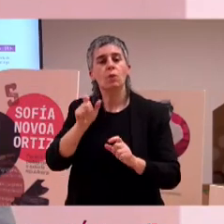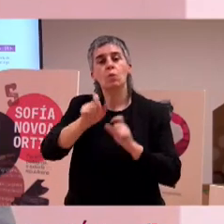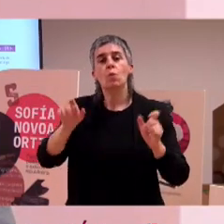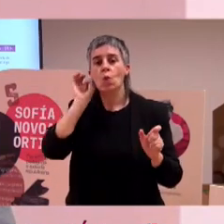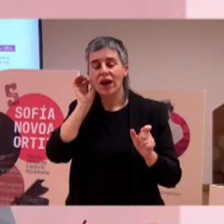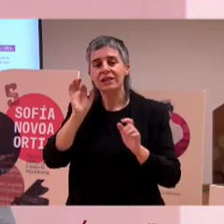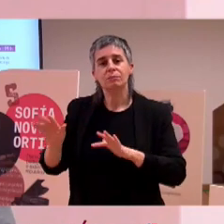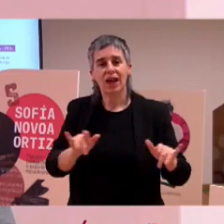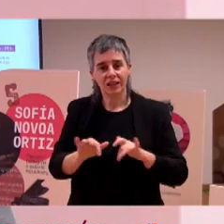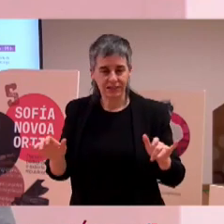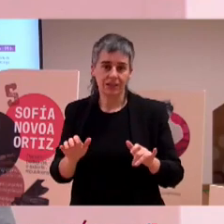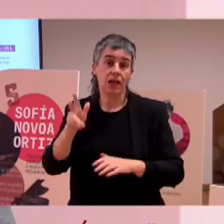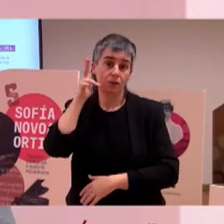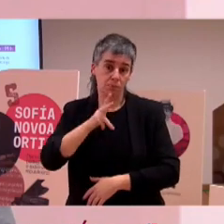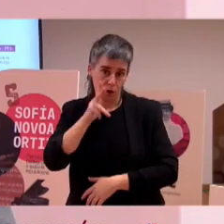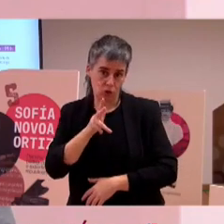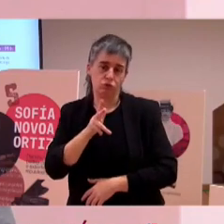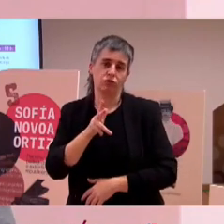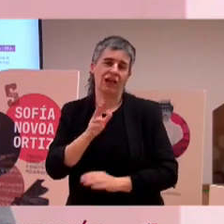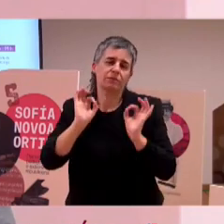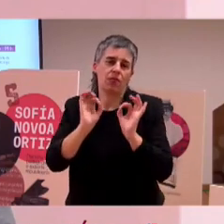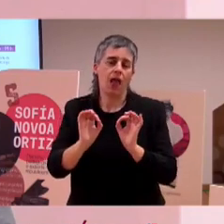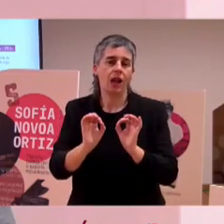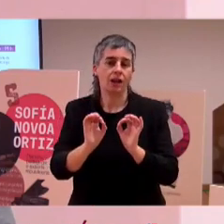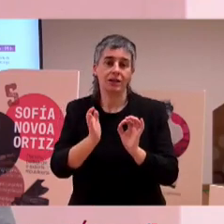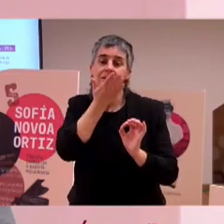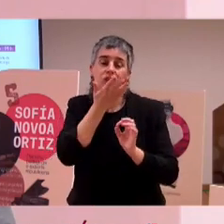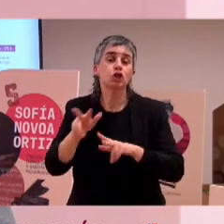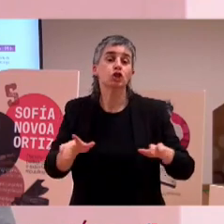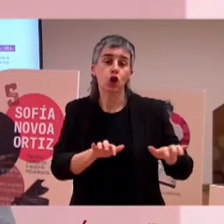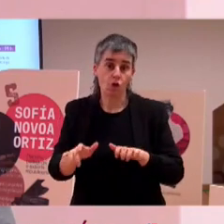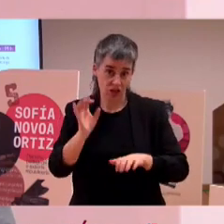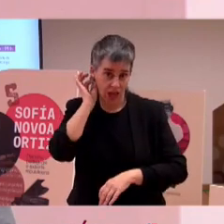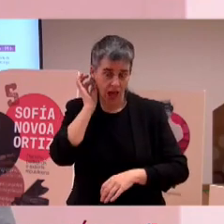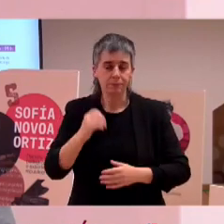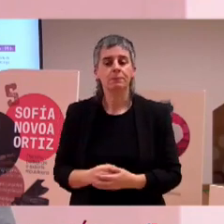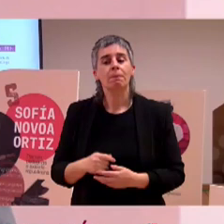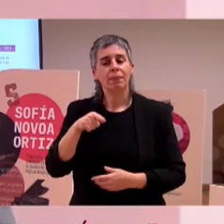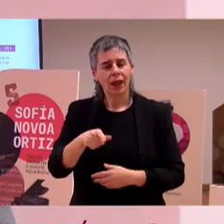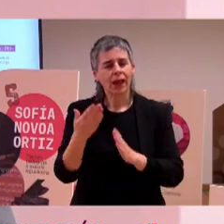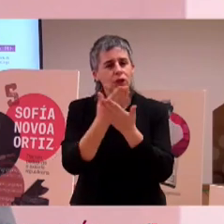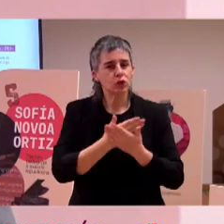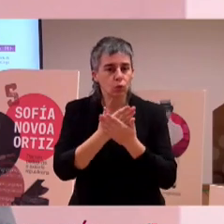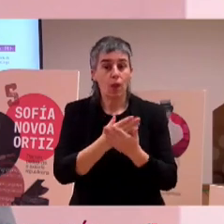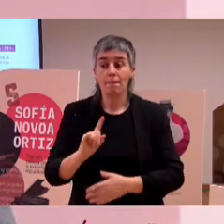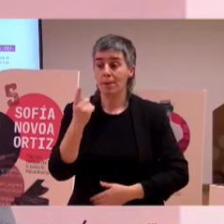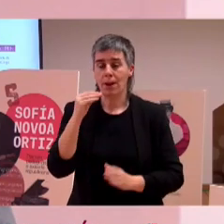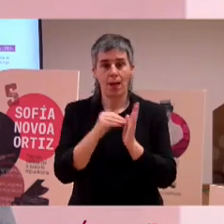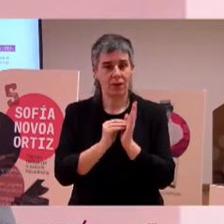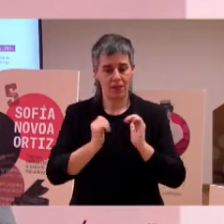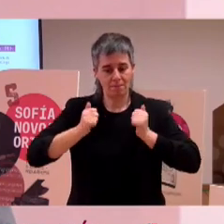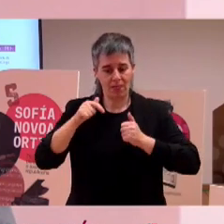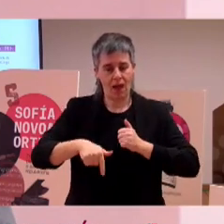de Prata, Sofía Novoa, onde se estuda por primeira vez en Galicia a aparición de mulleres pianistas e o seu